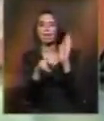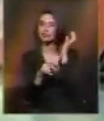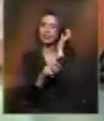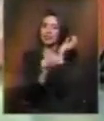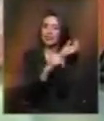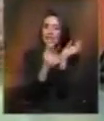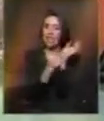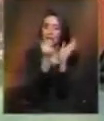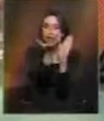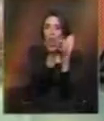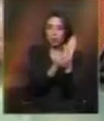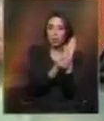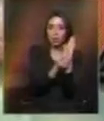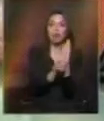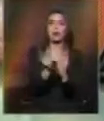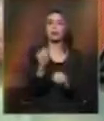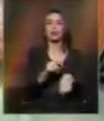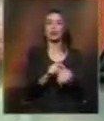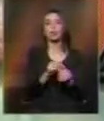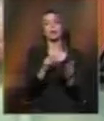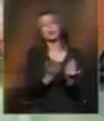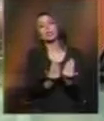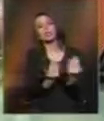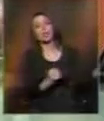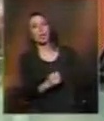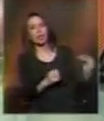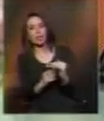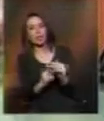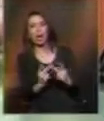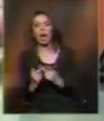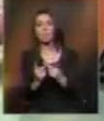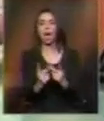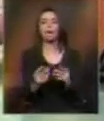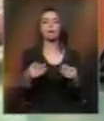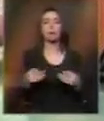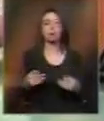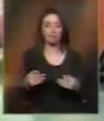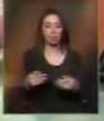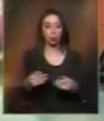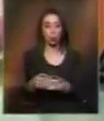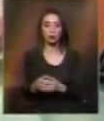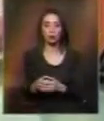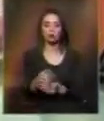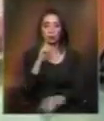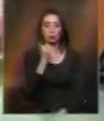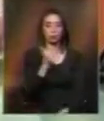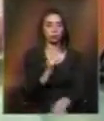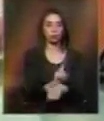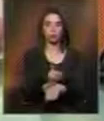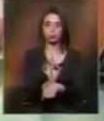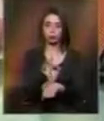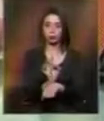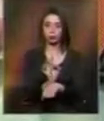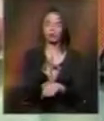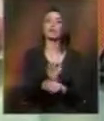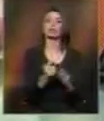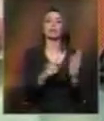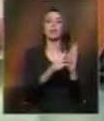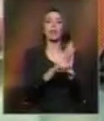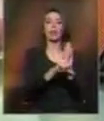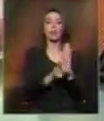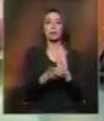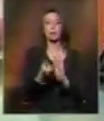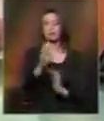inteligentes permiten acortar los tiempos de espera y también viajar de manera más segura. Un éxito inmediato, bien impulsado por la